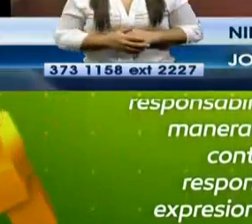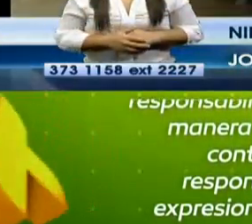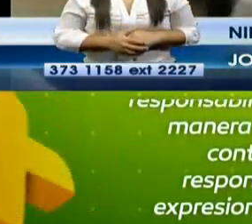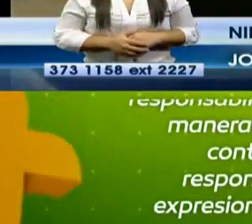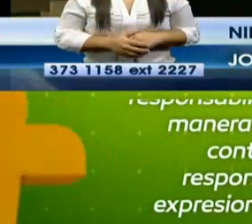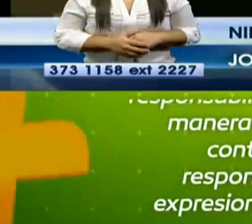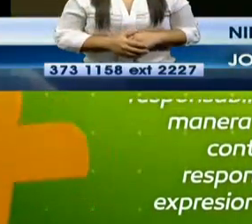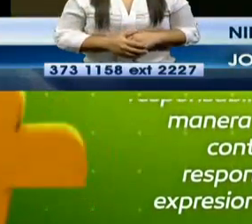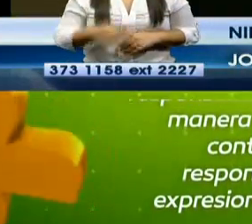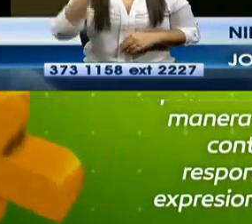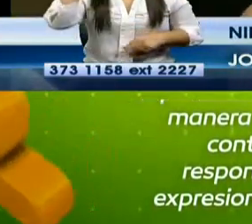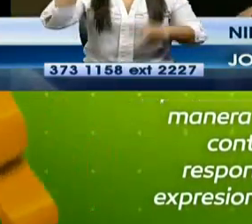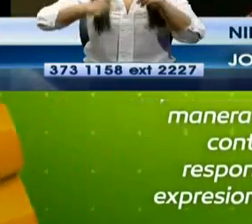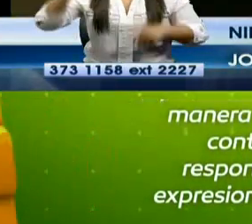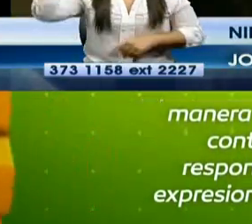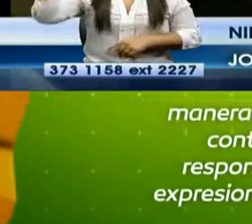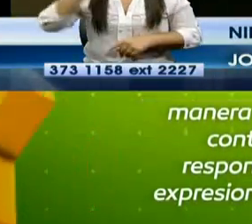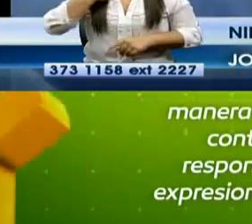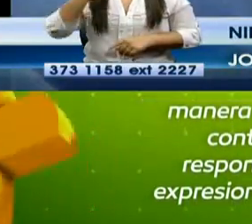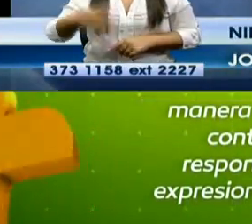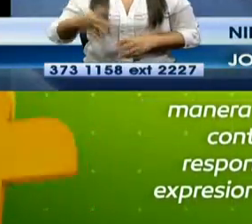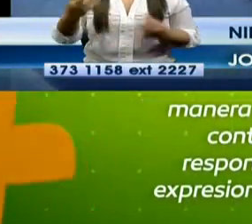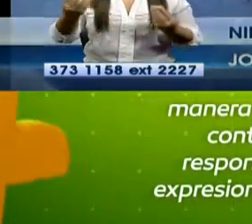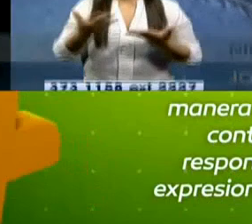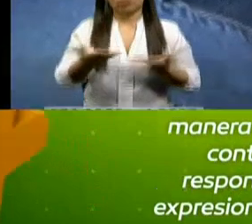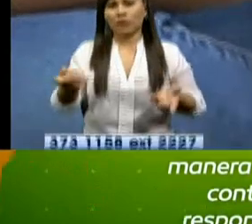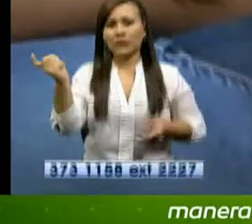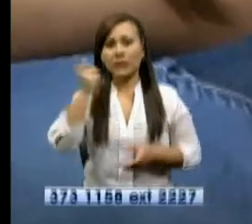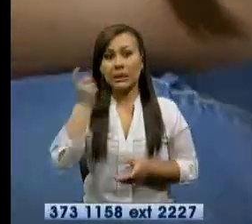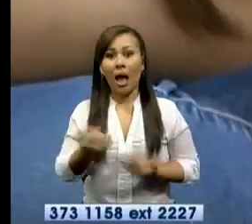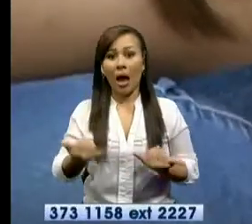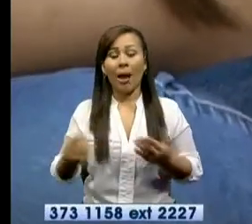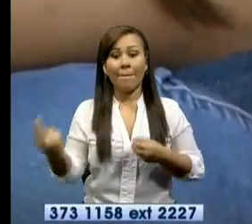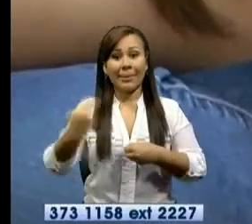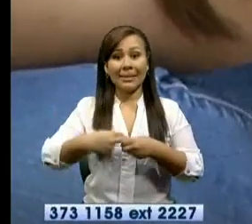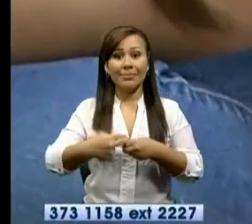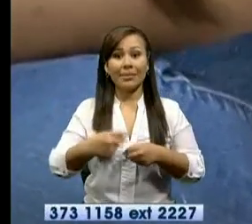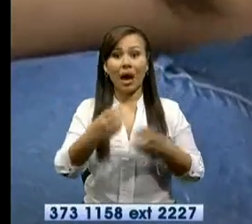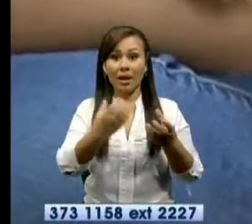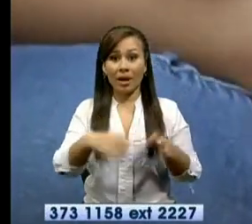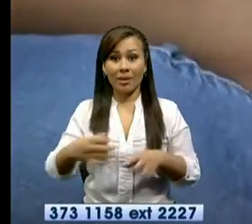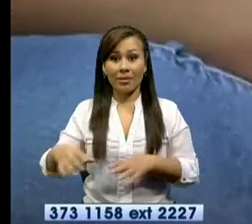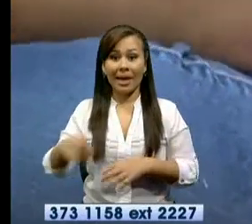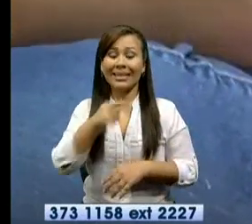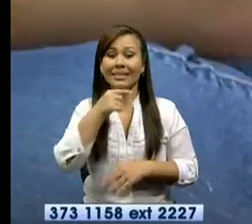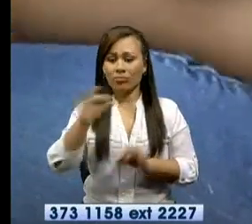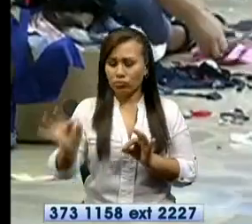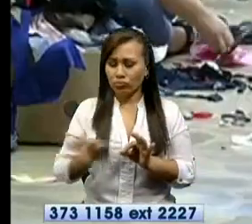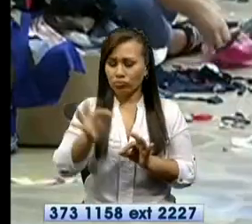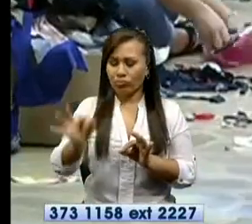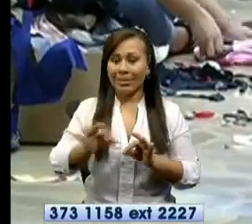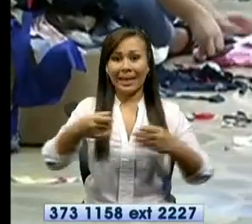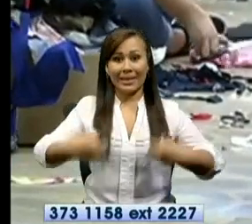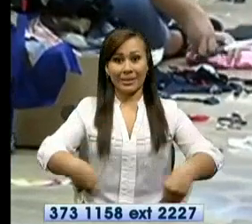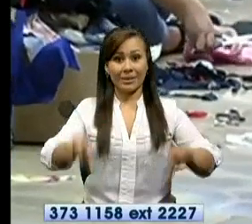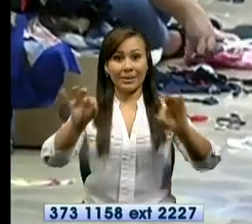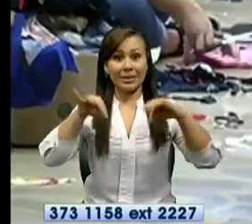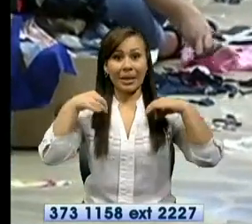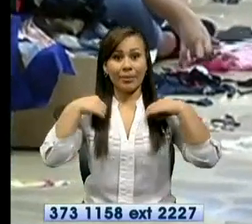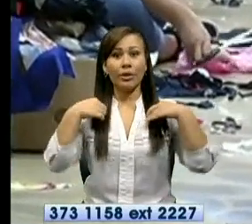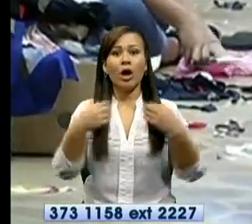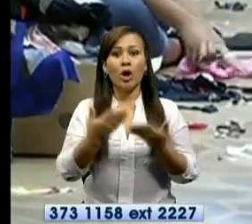Para las personas damnificadas que necesitan. La asistencia, entre otras, responde a la elaboración de sábanas y